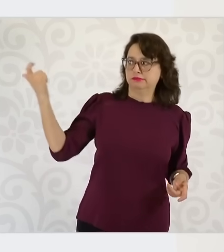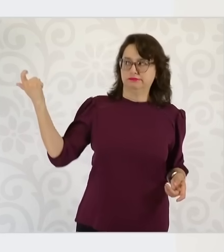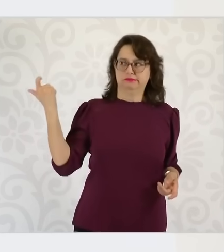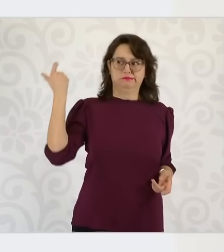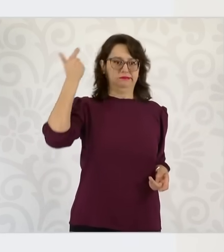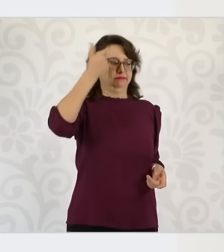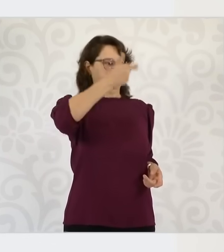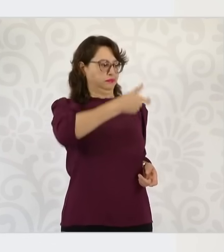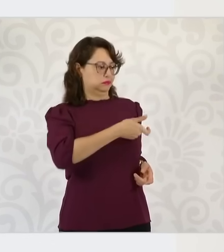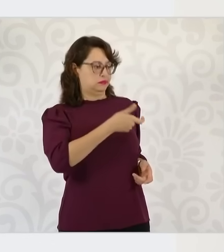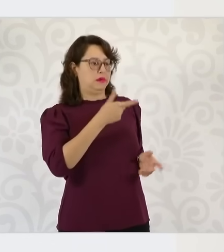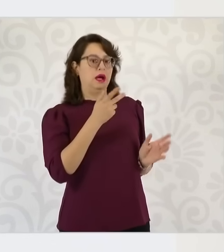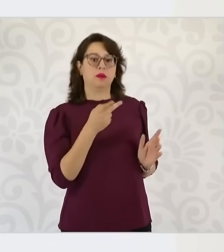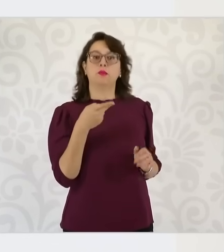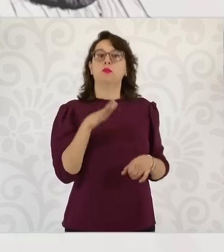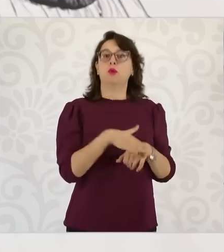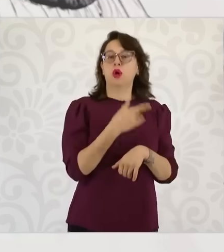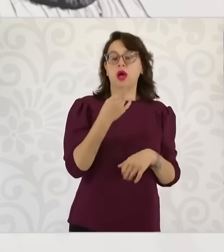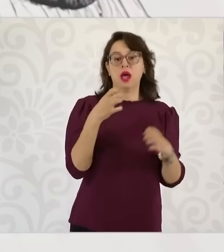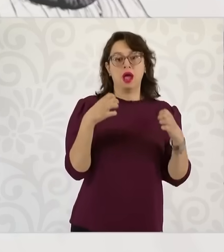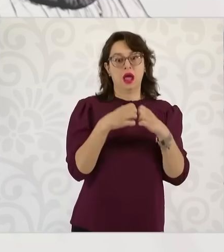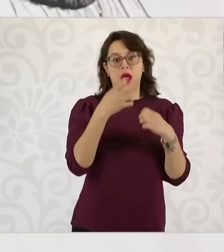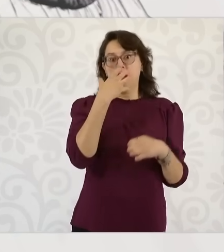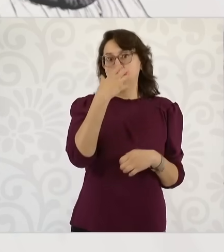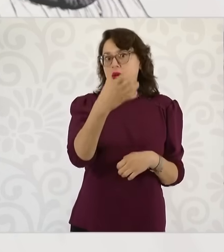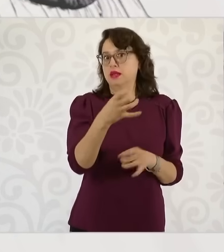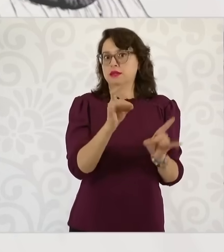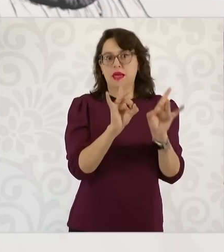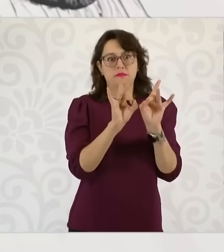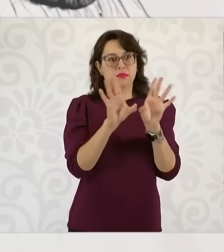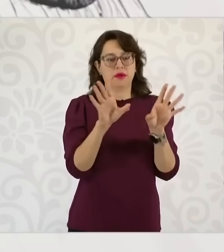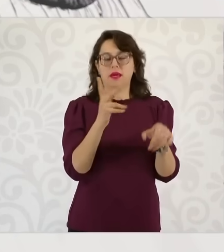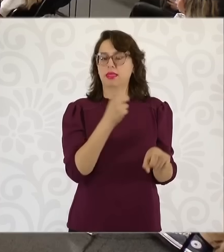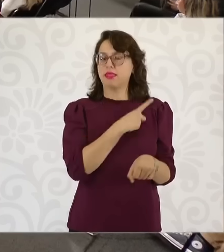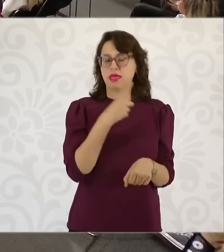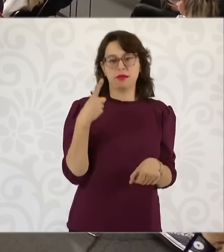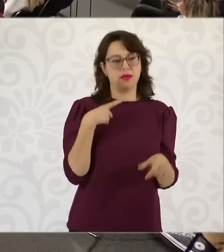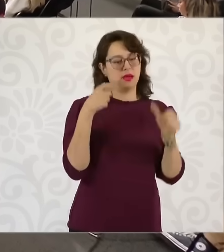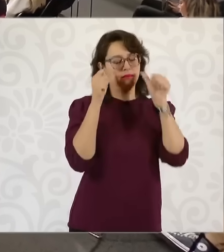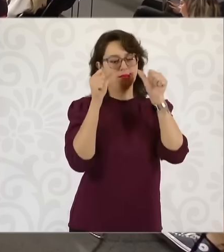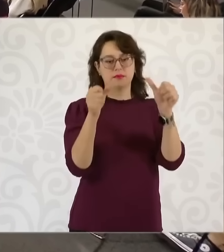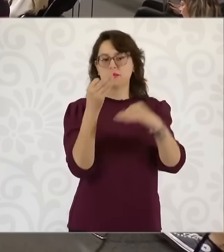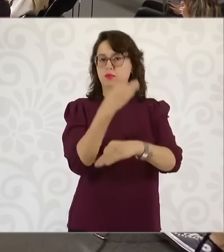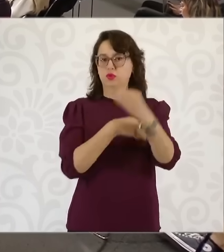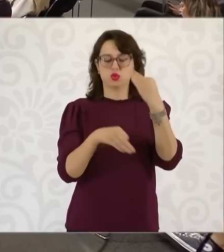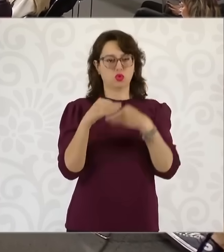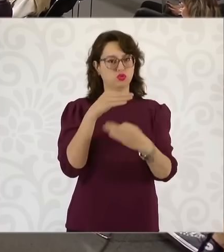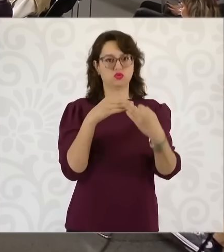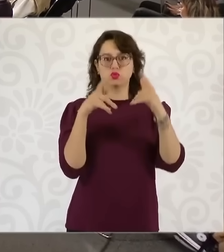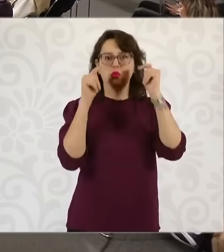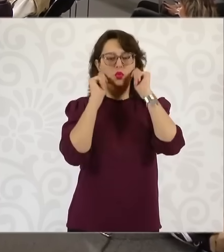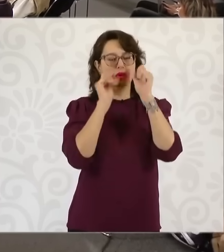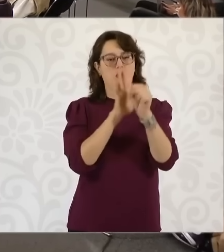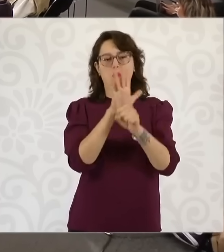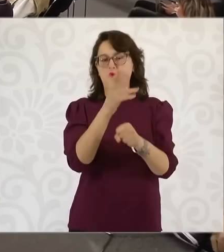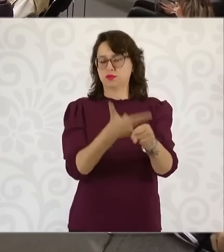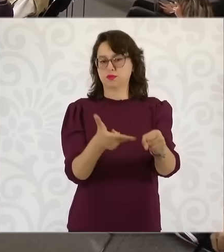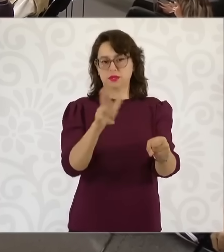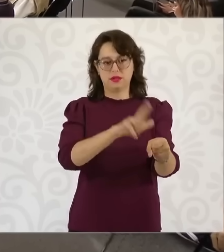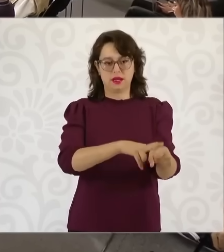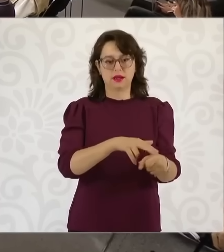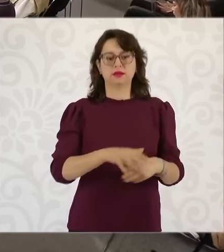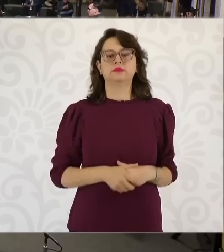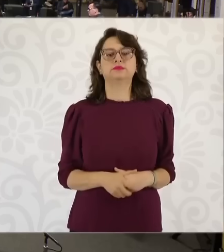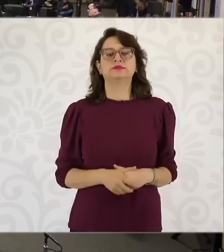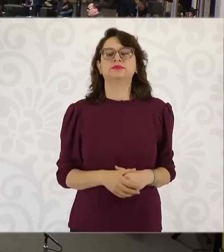atender a todos. Es un asunto del derecho humano a la salud. Gracias, Presidenta. Pasando a otro tema, de acuerdo al último reporte